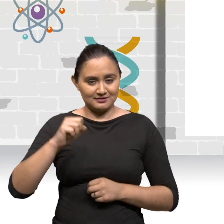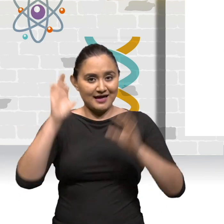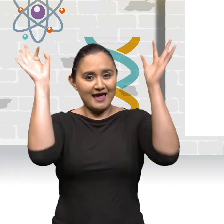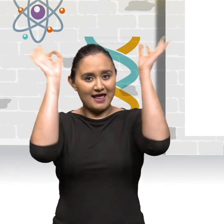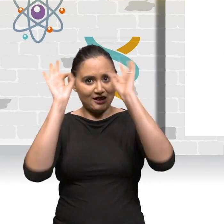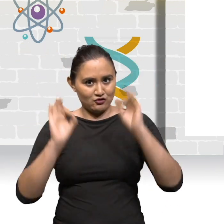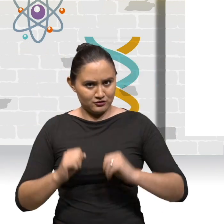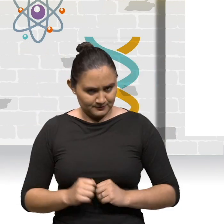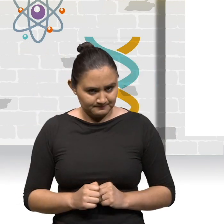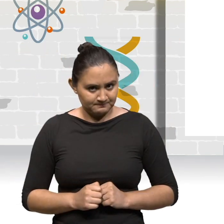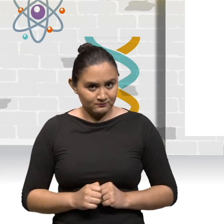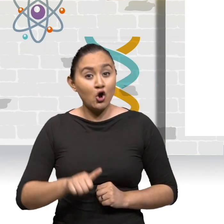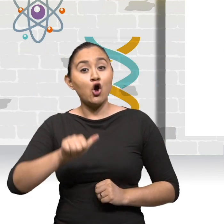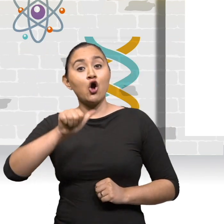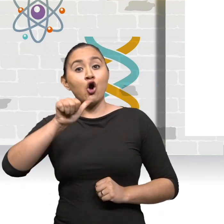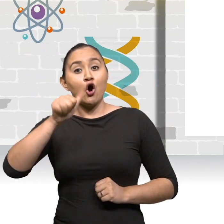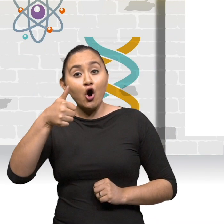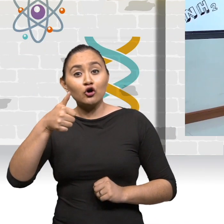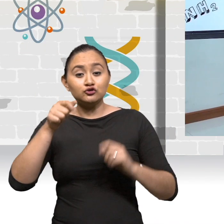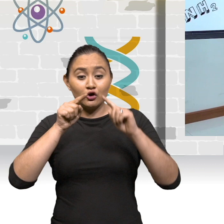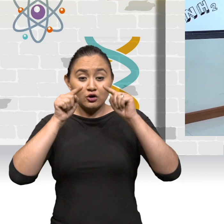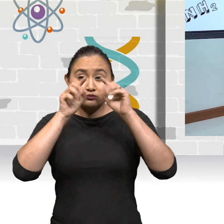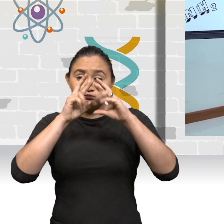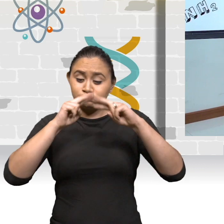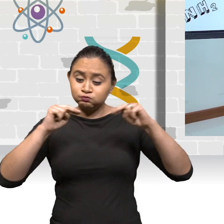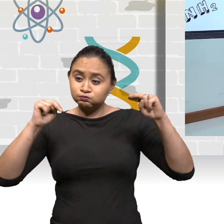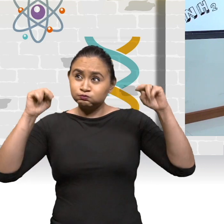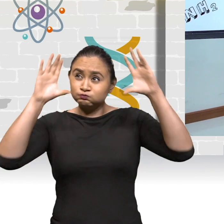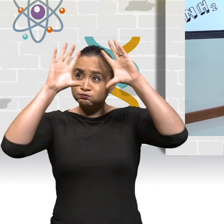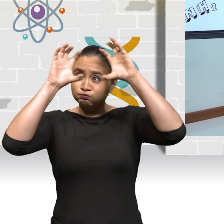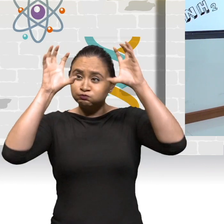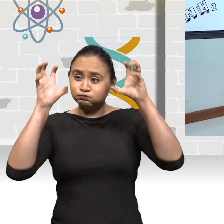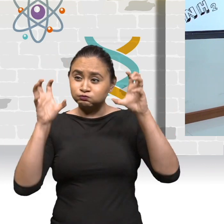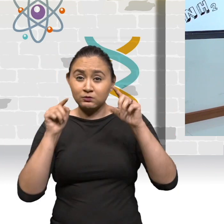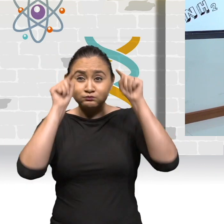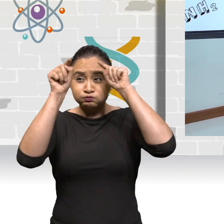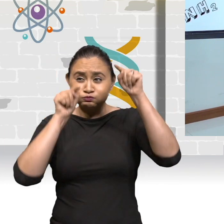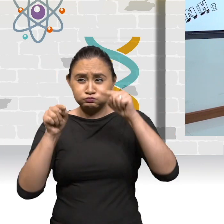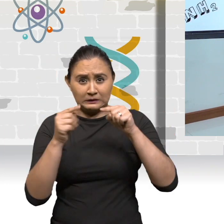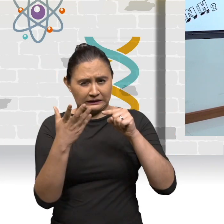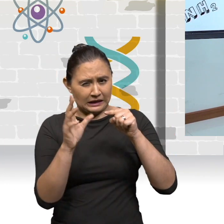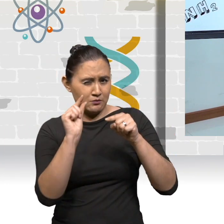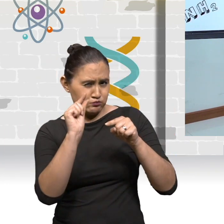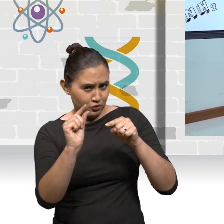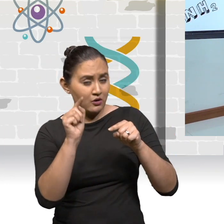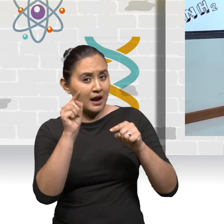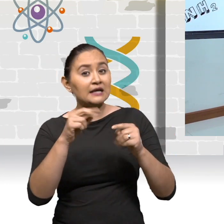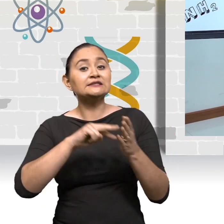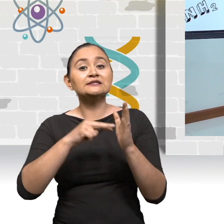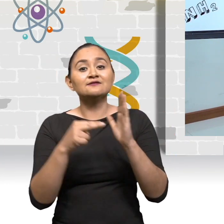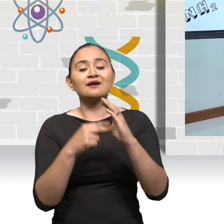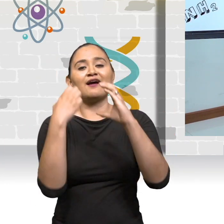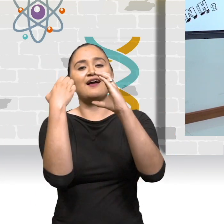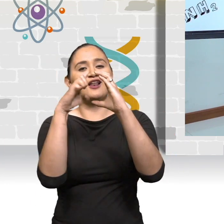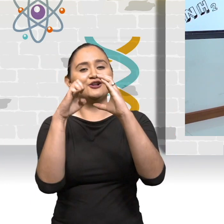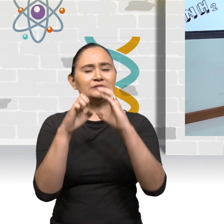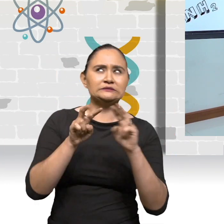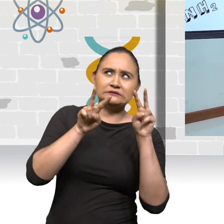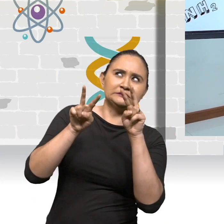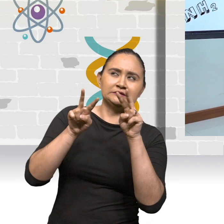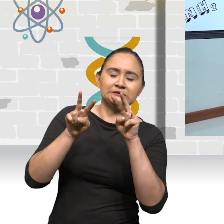de encontrar al electrón se llama nodo finalmente qué relación tiene la ecuación de shooting air con los números cuánticos